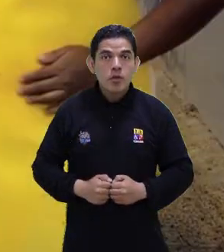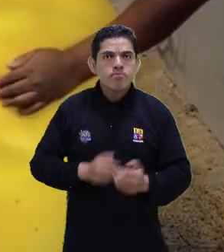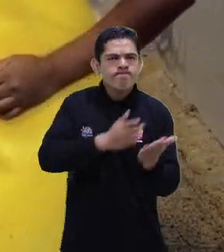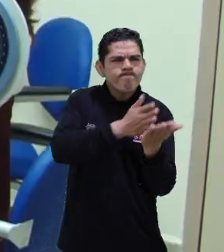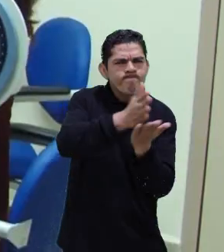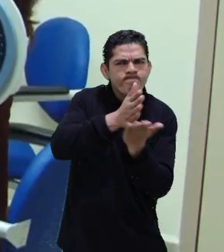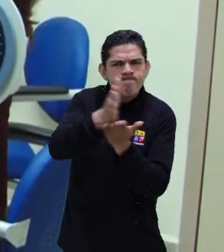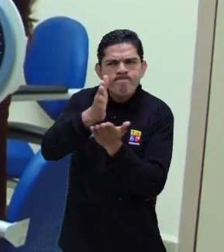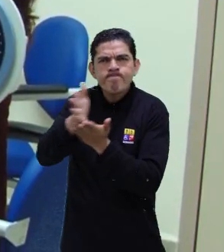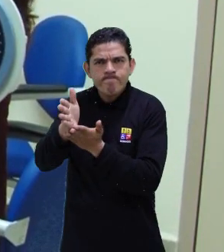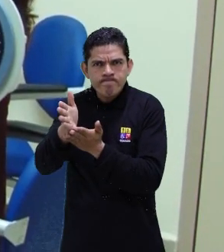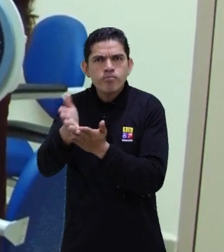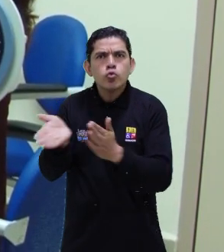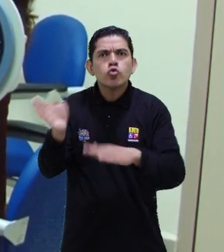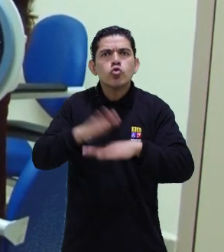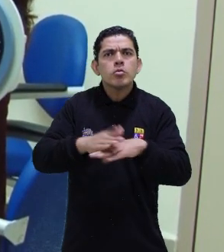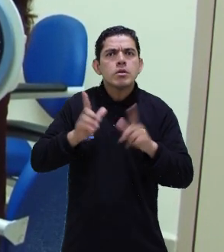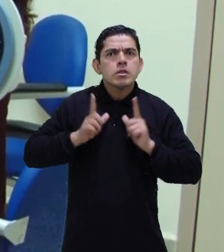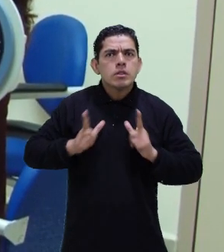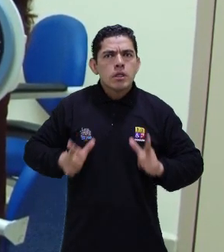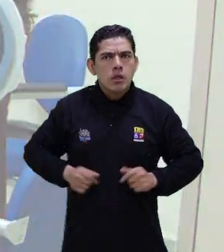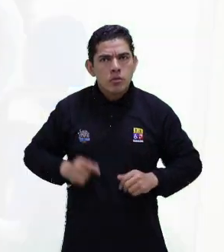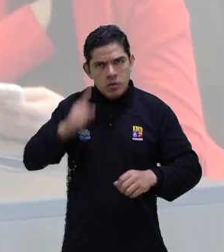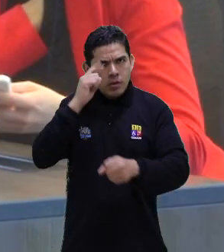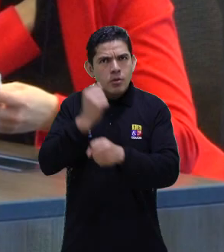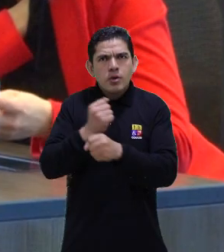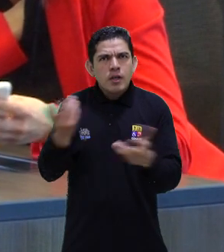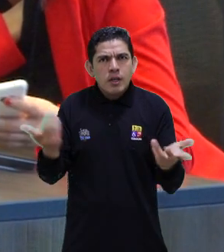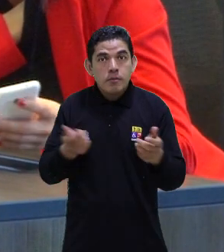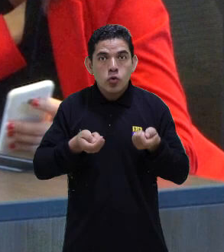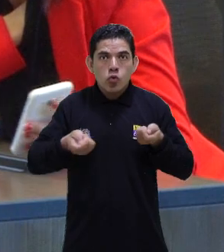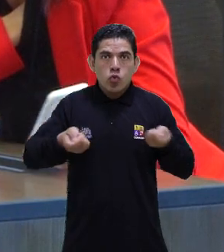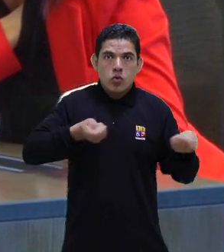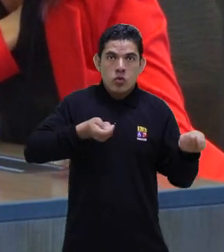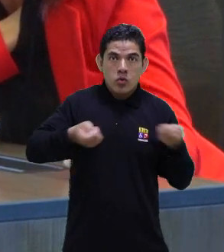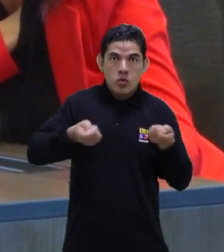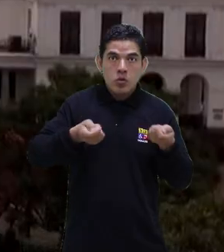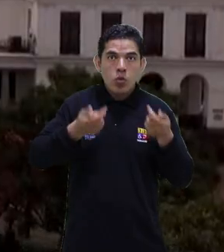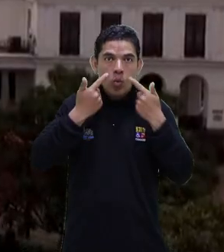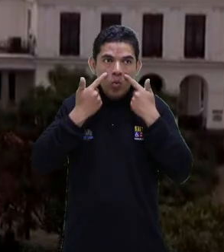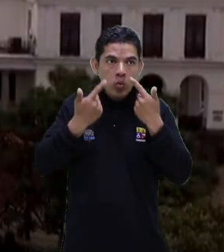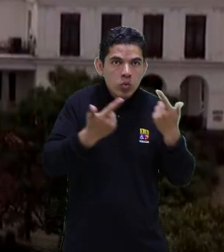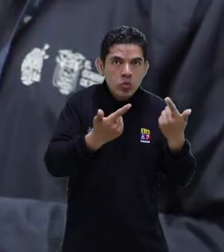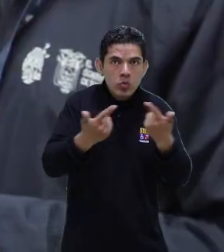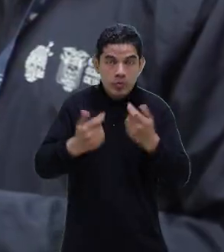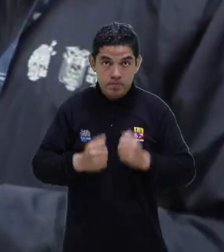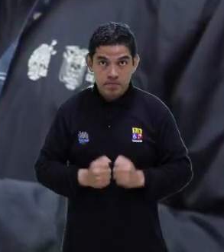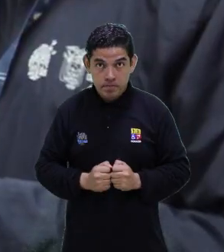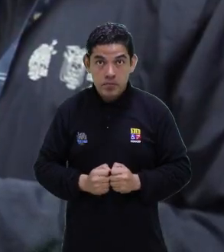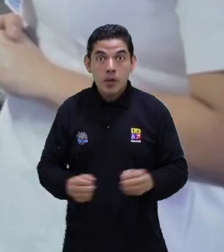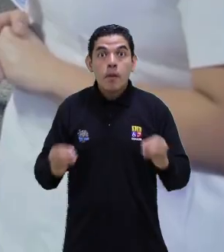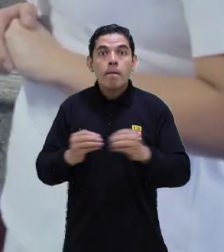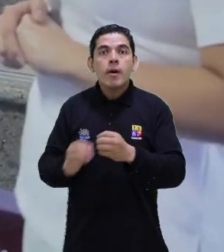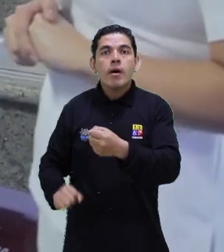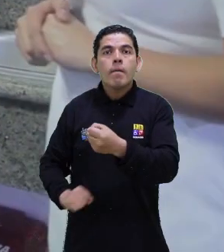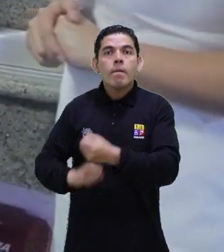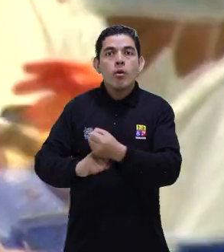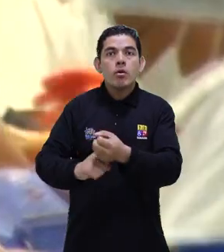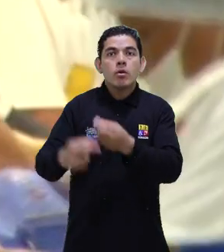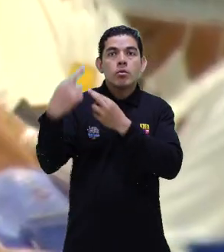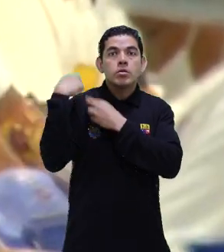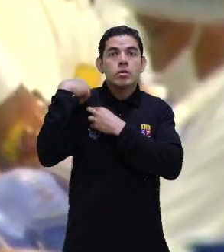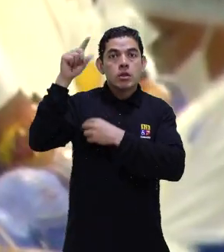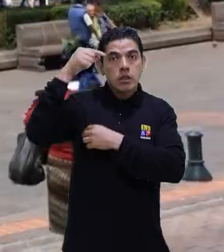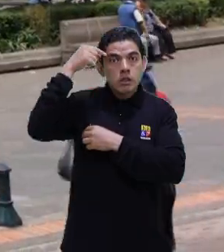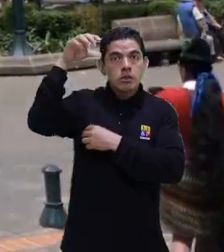de la Política Nacional de Salud en el Trabajo son regulación y monitoreo. Fortalecer la responsabilidad del